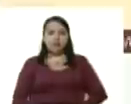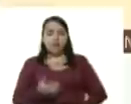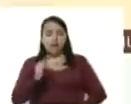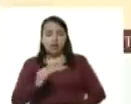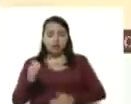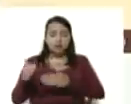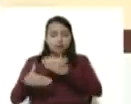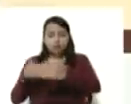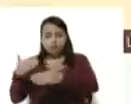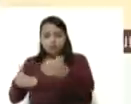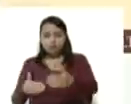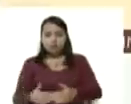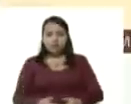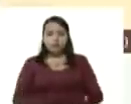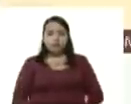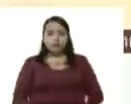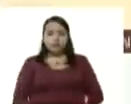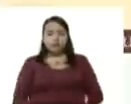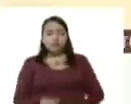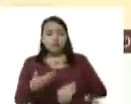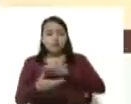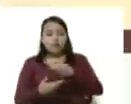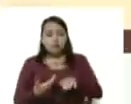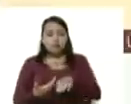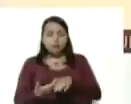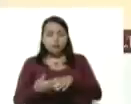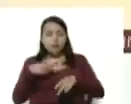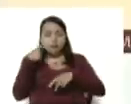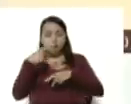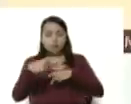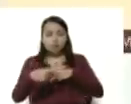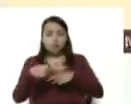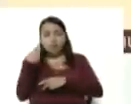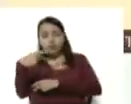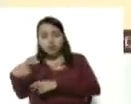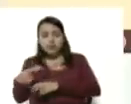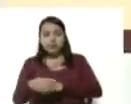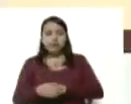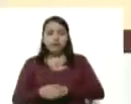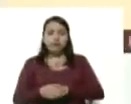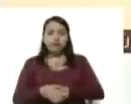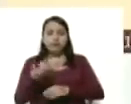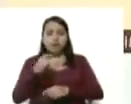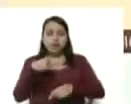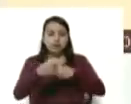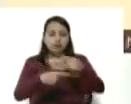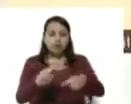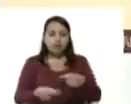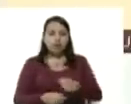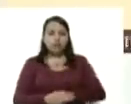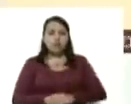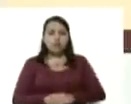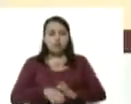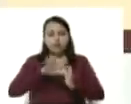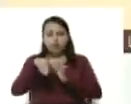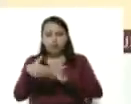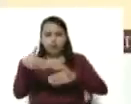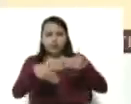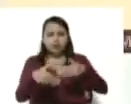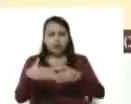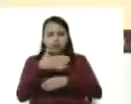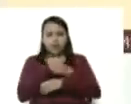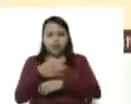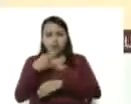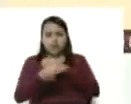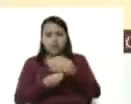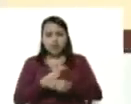atravesando una situación política derivada de un potencial fraude electoral que se pretende cometer